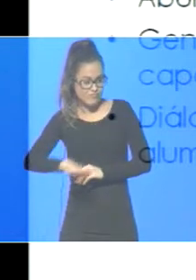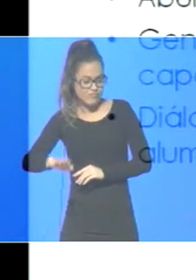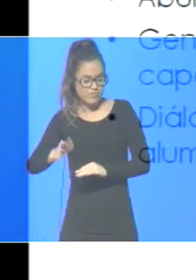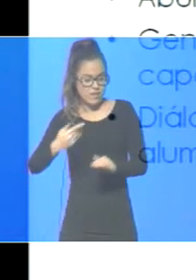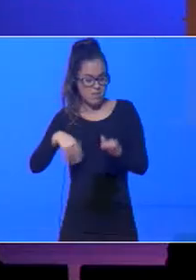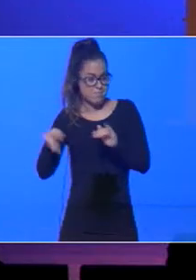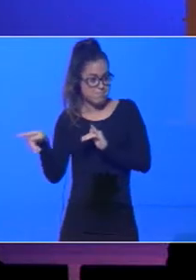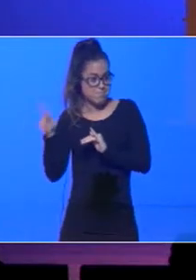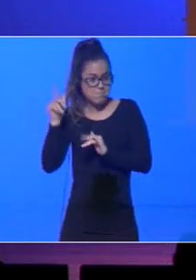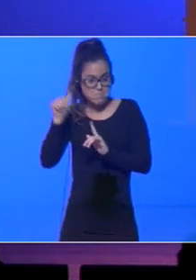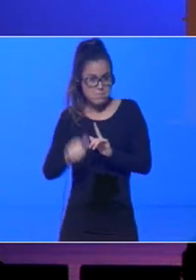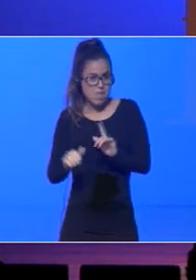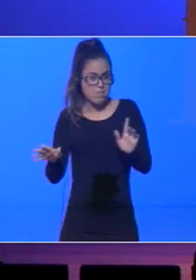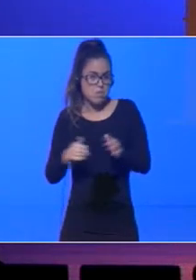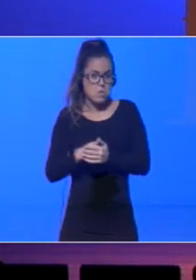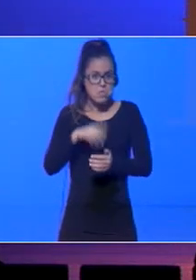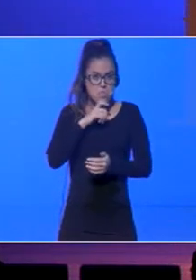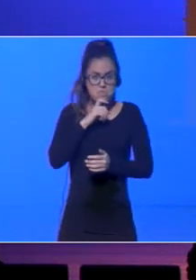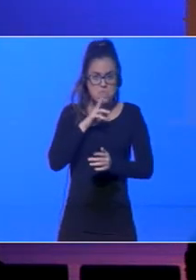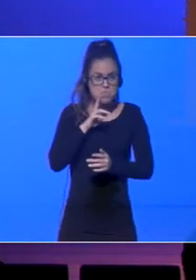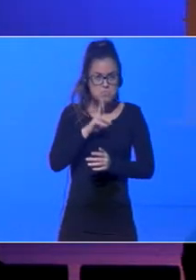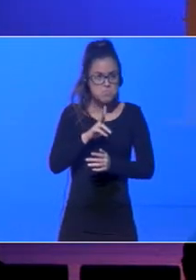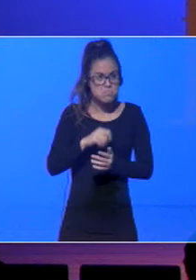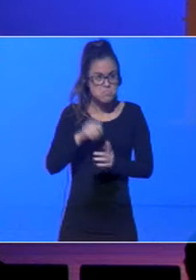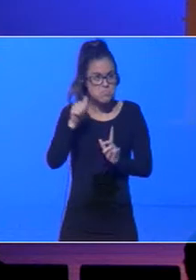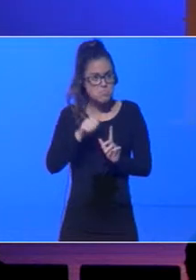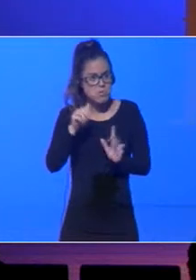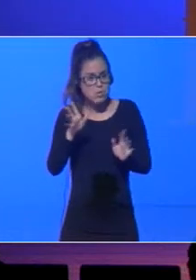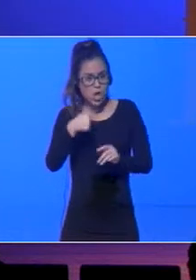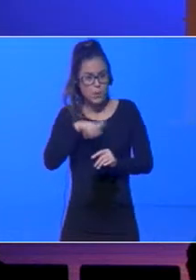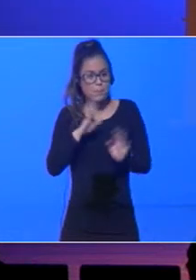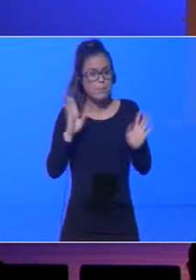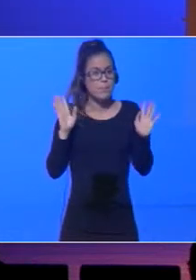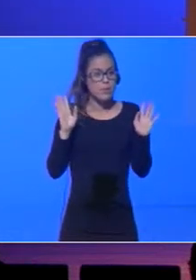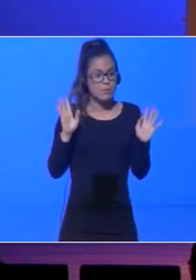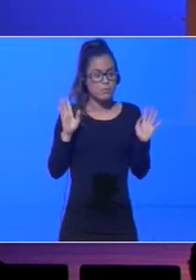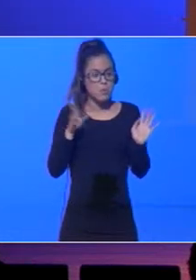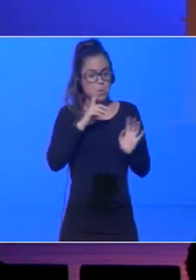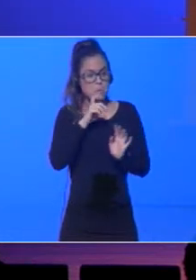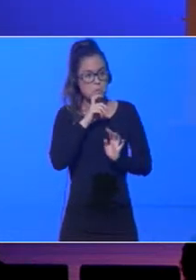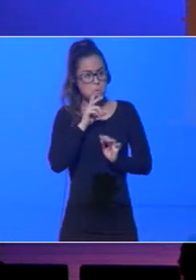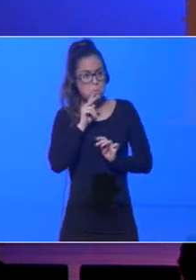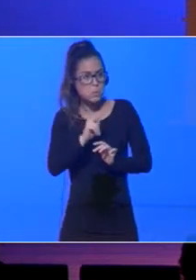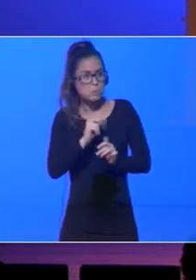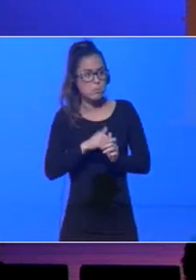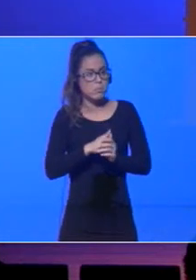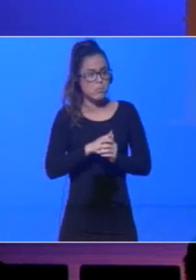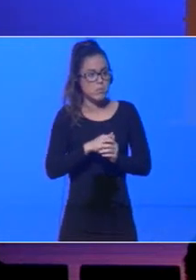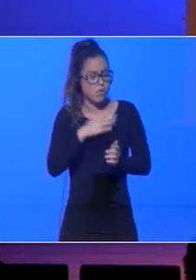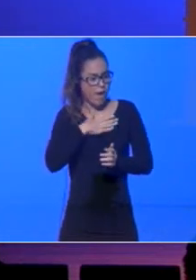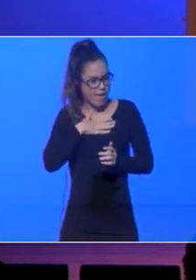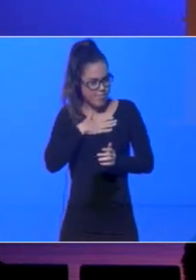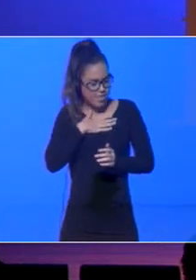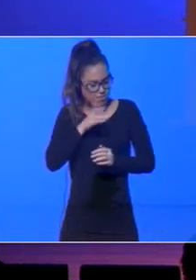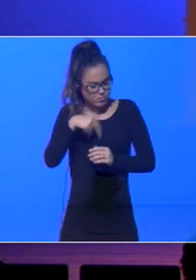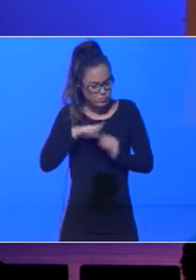veo. Y yo estoy muy agradecido cuando lo hacéis, yo tan difícil no lo veo, ¿no? Nik uste dut